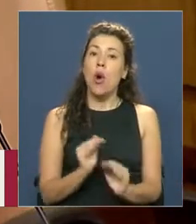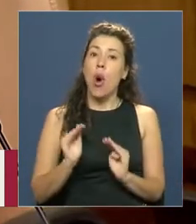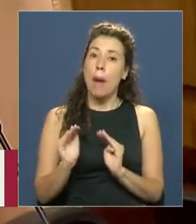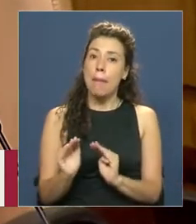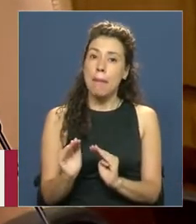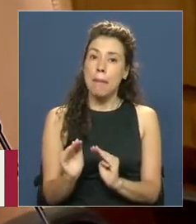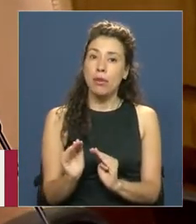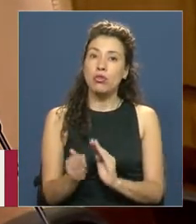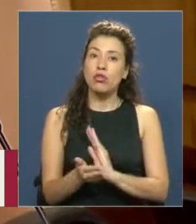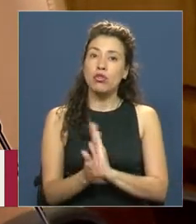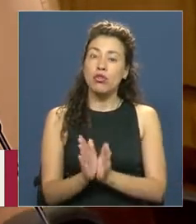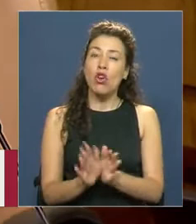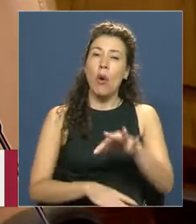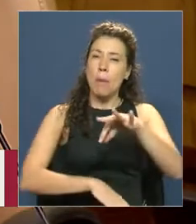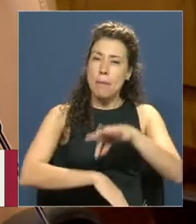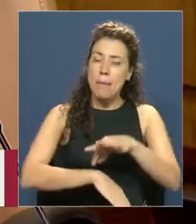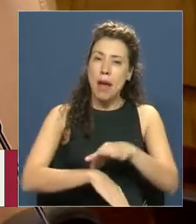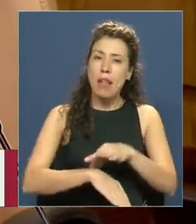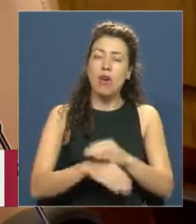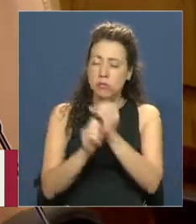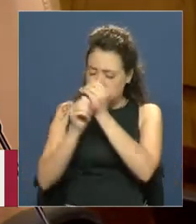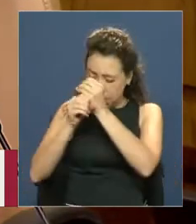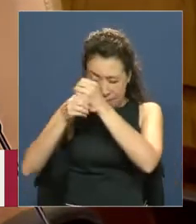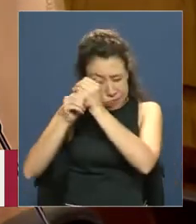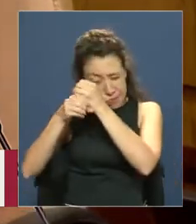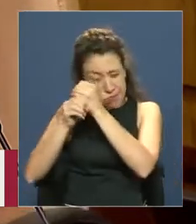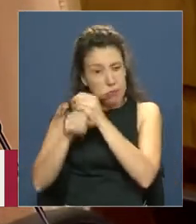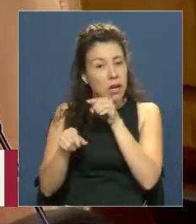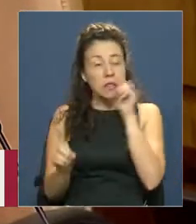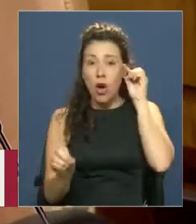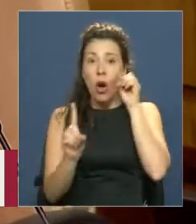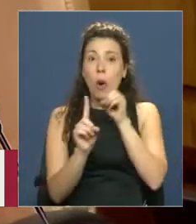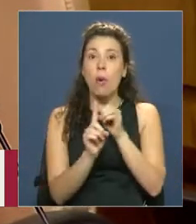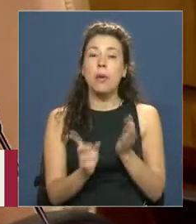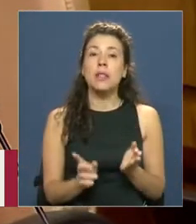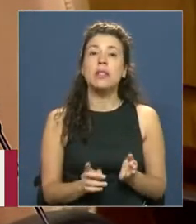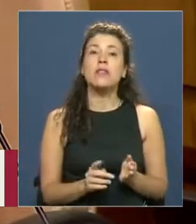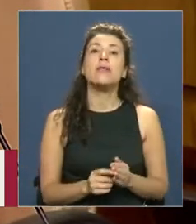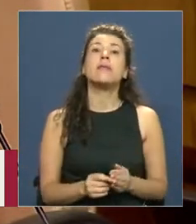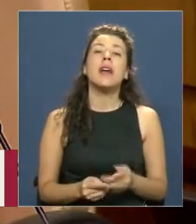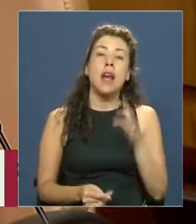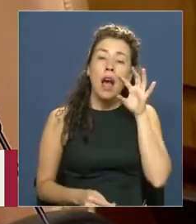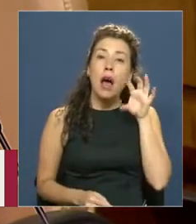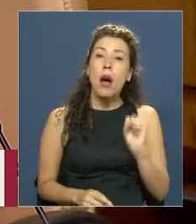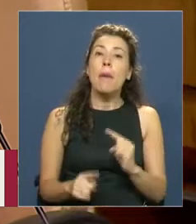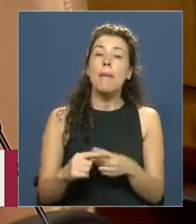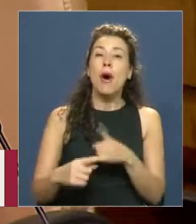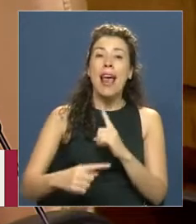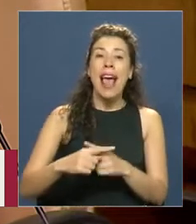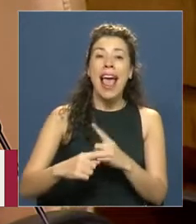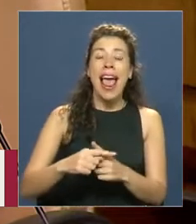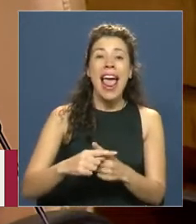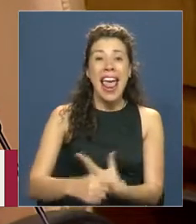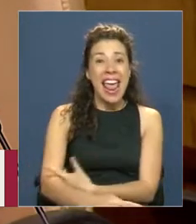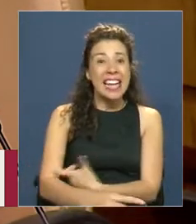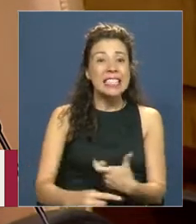el apoyo del trabajo de todos aquellos médicos y genetistas en esa dirección, y en lo posible que la detección sea a través de un examen accesible,